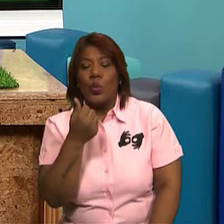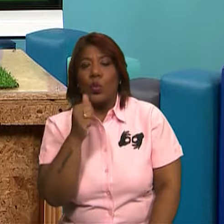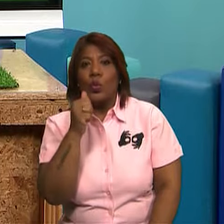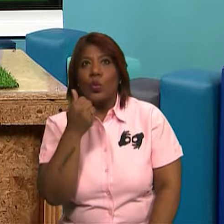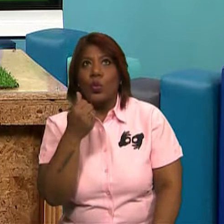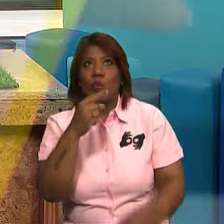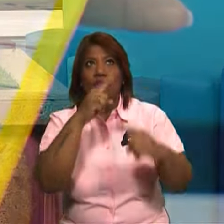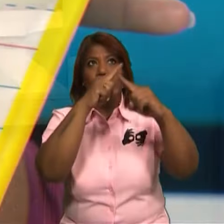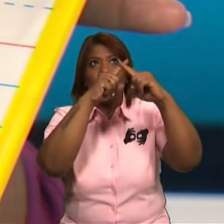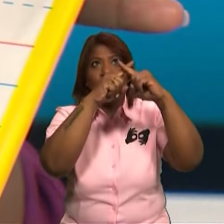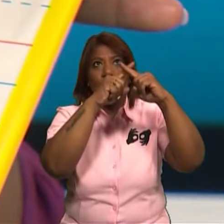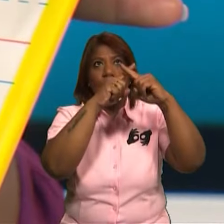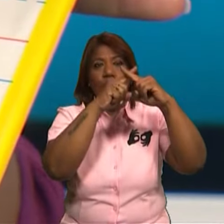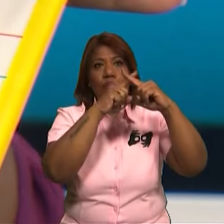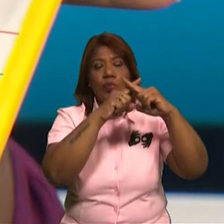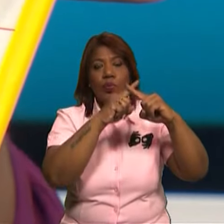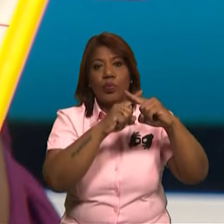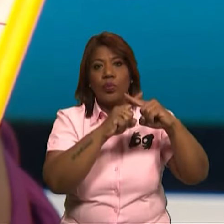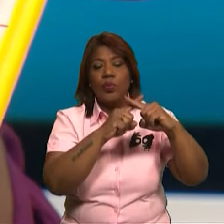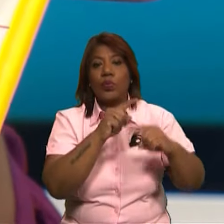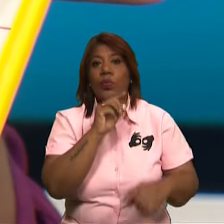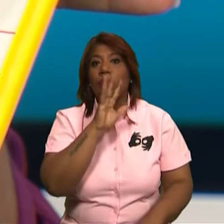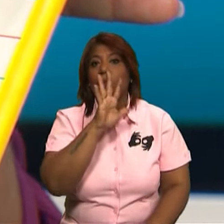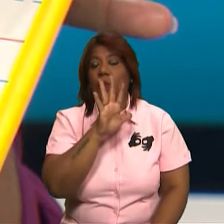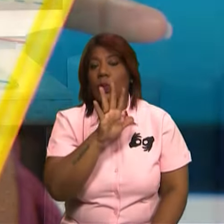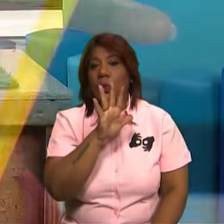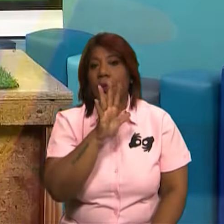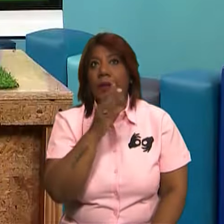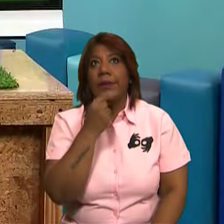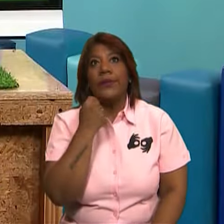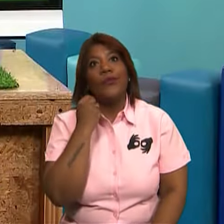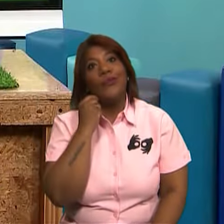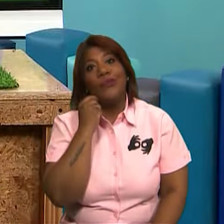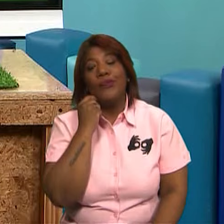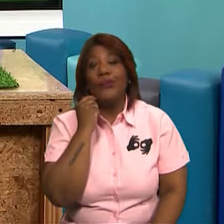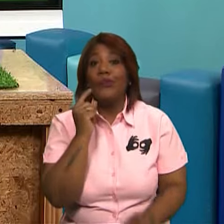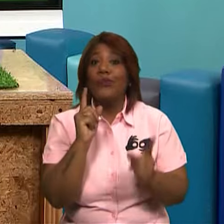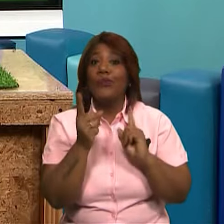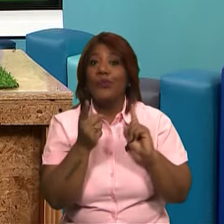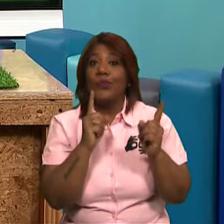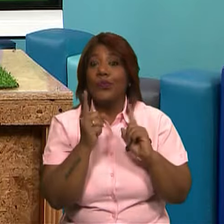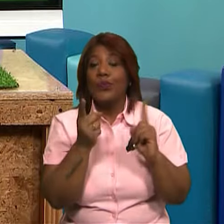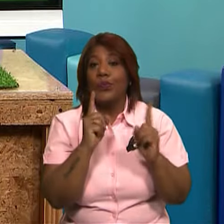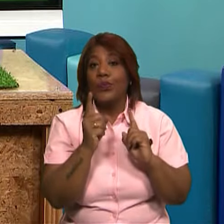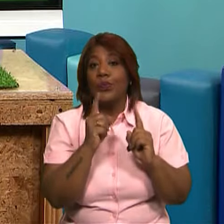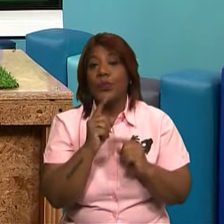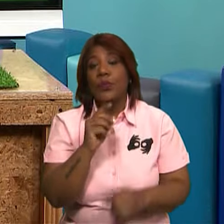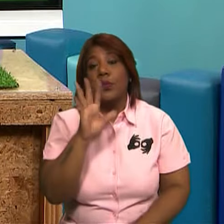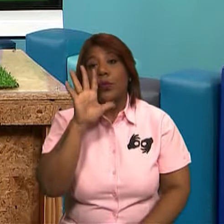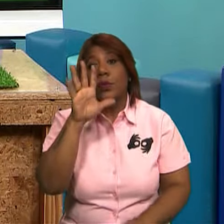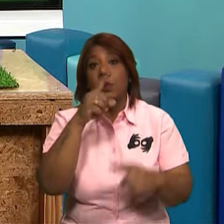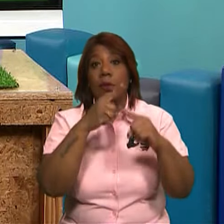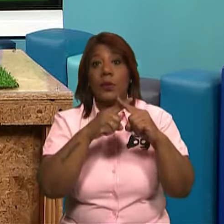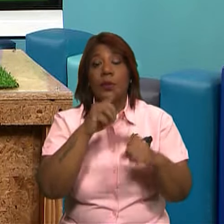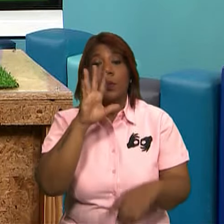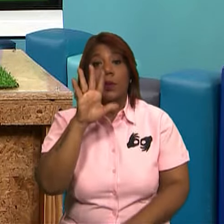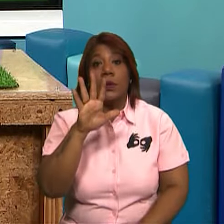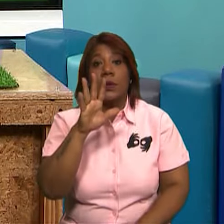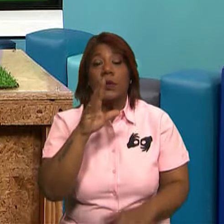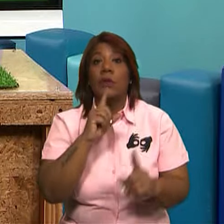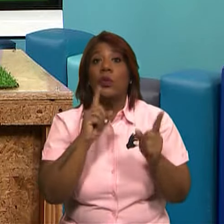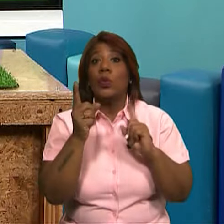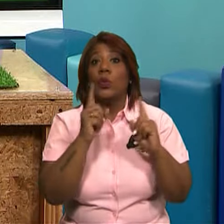multiplicar por 5, al dividir, ¿verdad?, nos dé la cantidad. Entonces, ¿será 5? 5 por 5, ¿cuánto será?